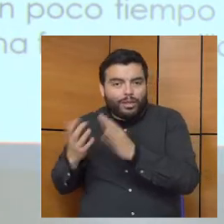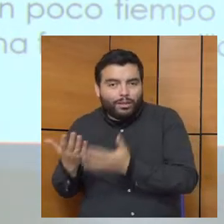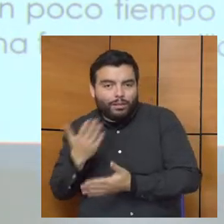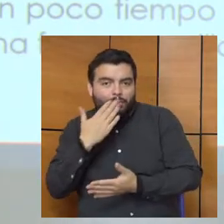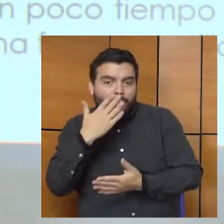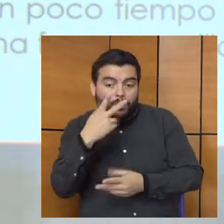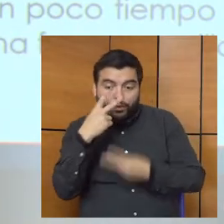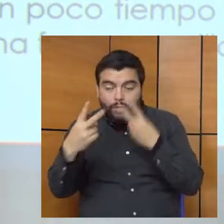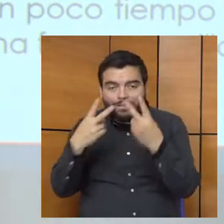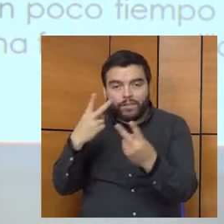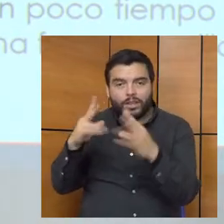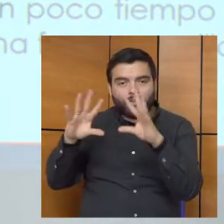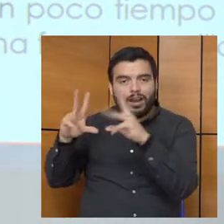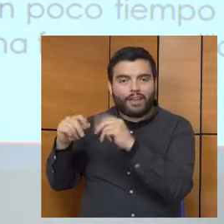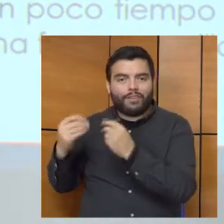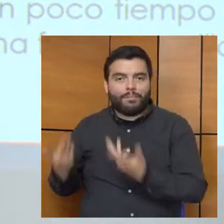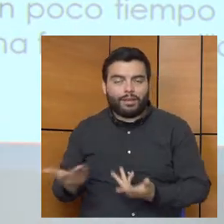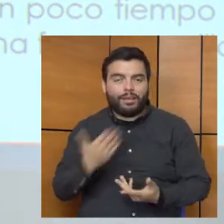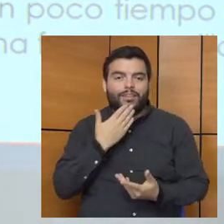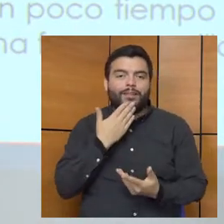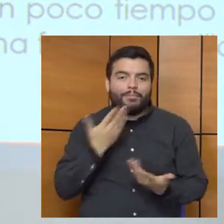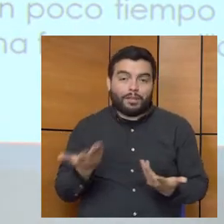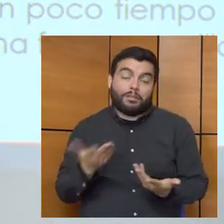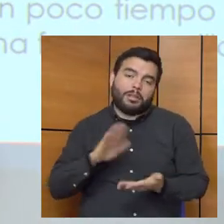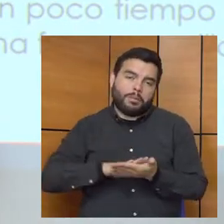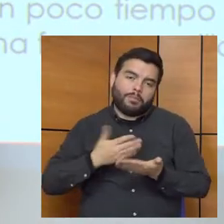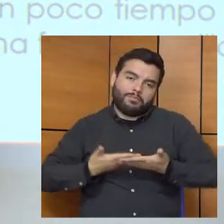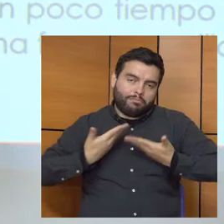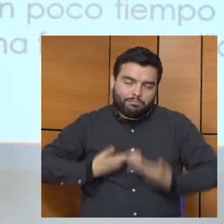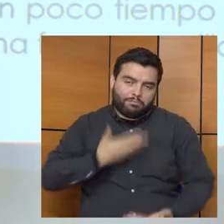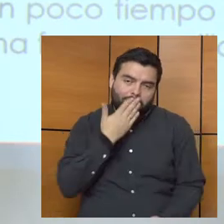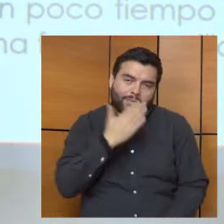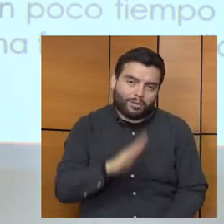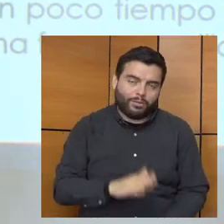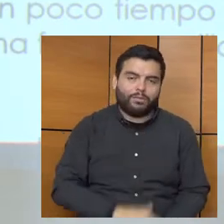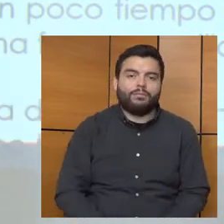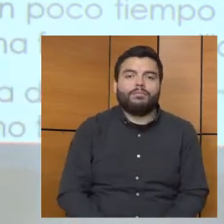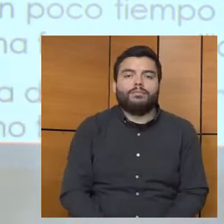mejor y más saludables, ¿no?